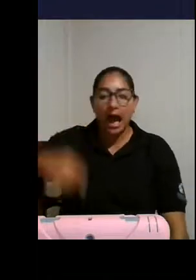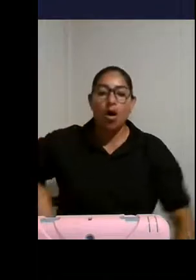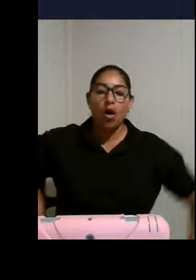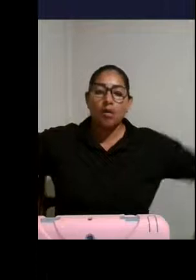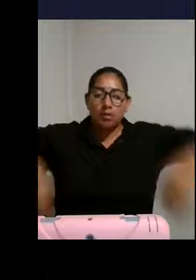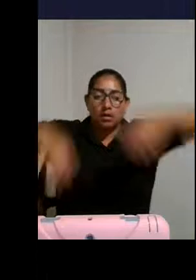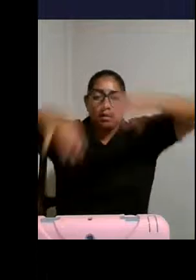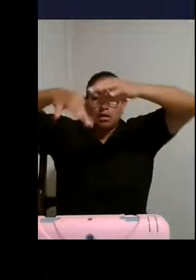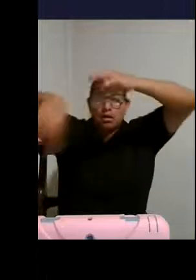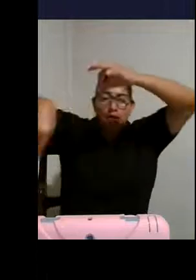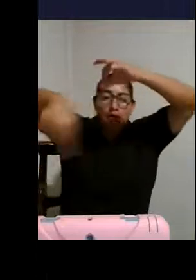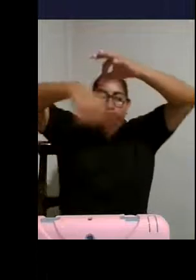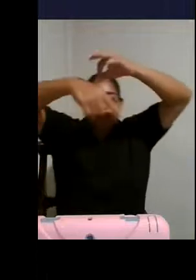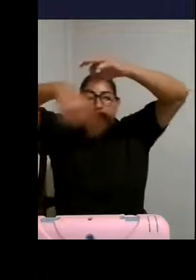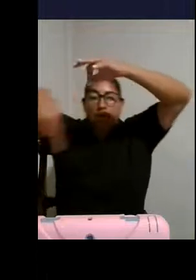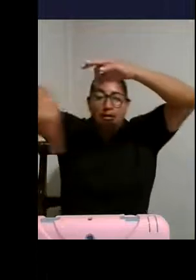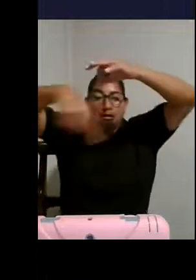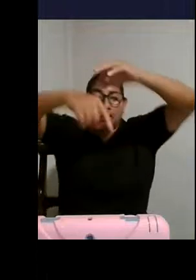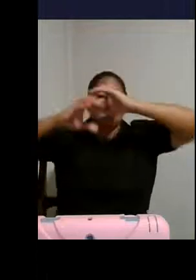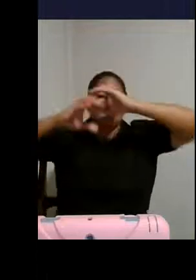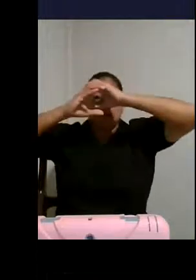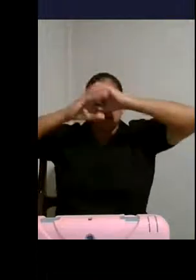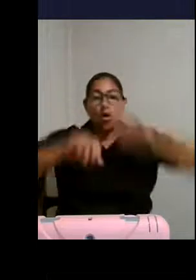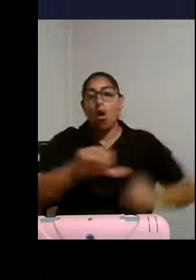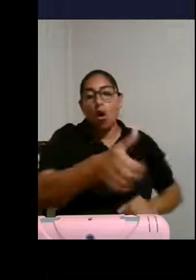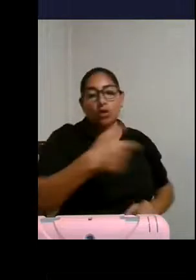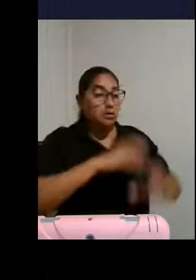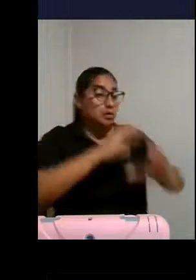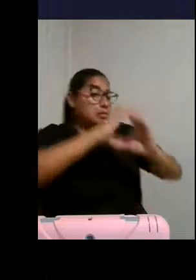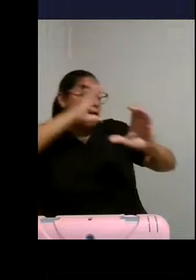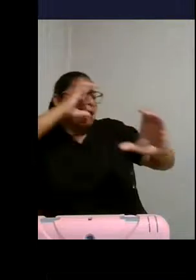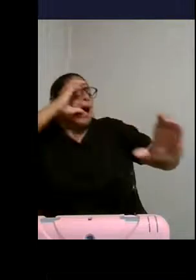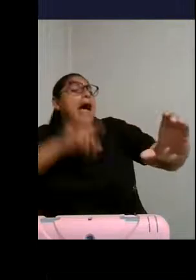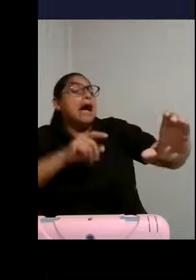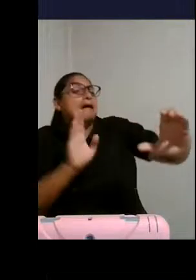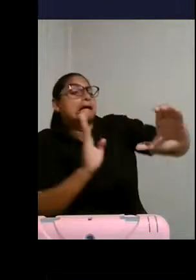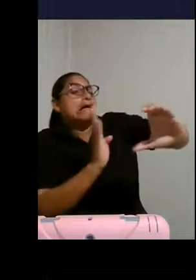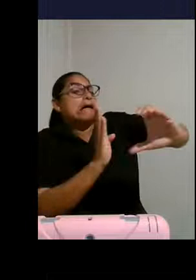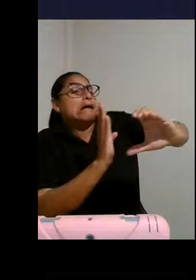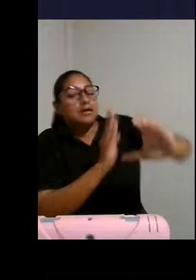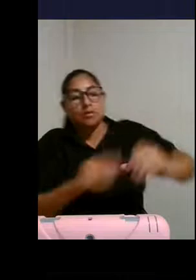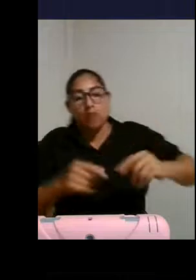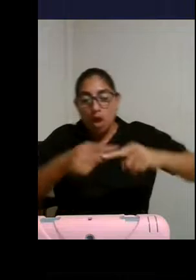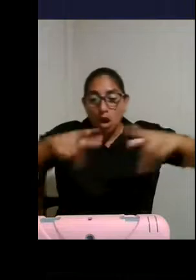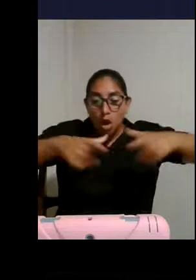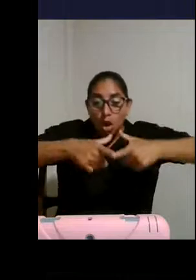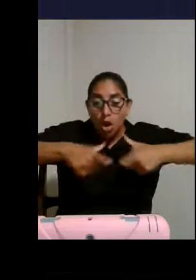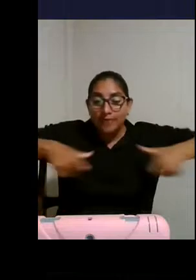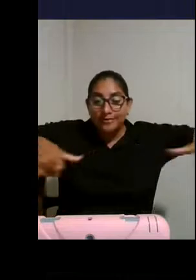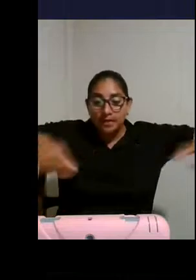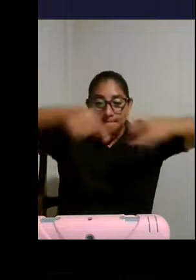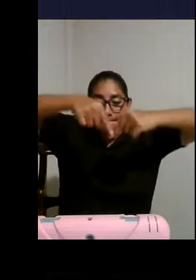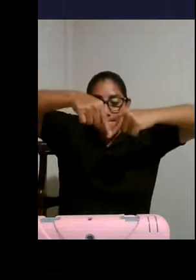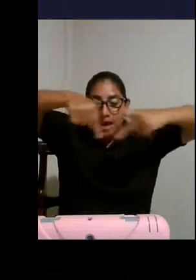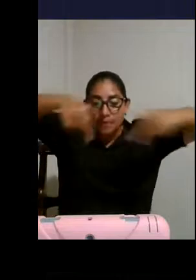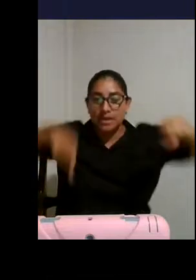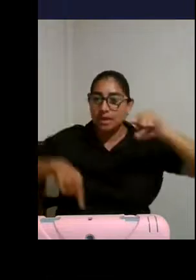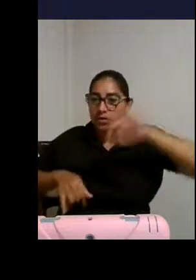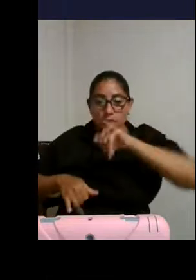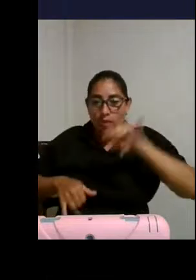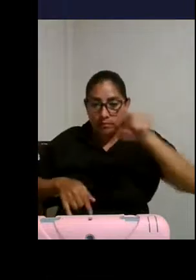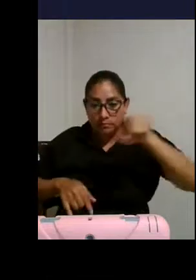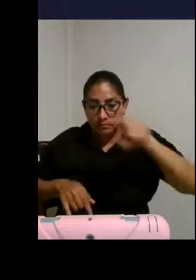igual a mx más b. Este sería el m. Y el b lo calculamos, ahorita lo vamos a